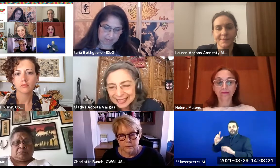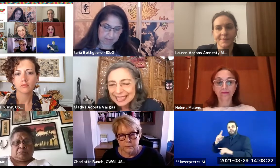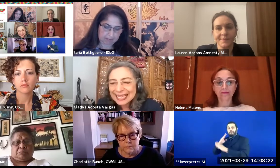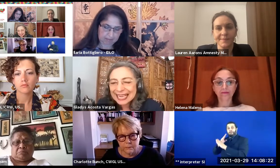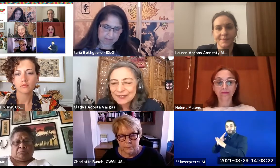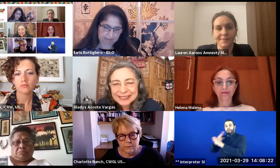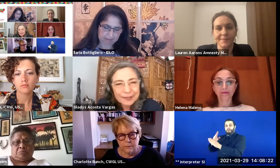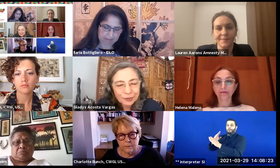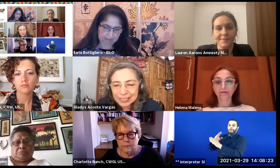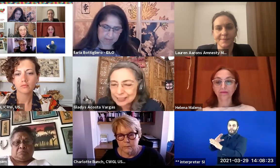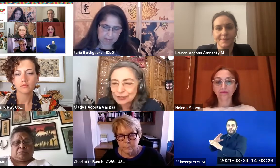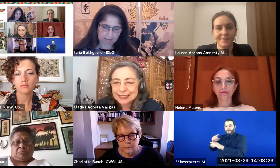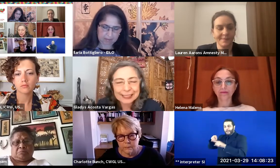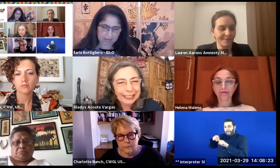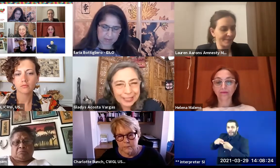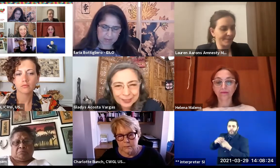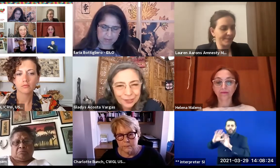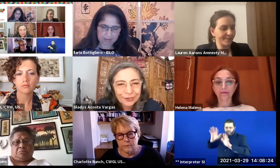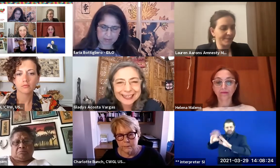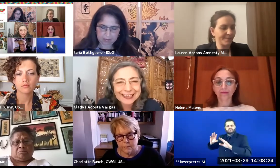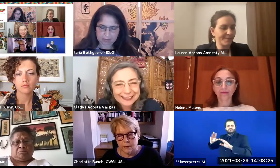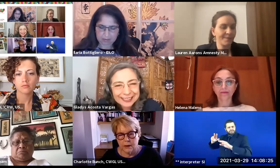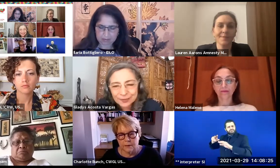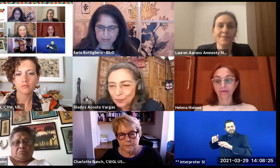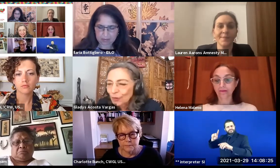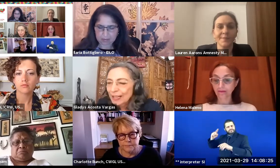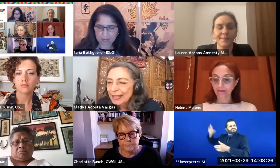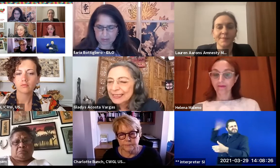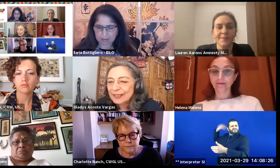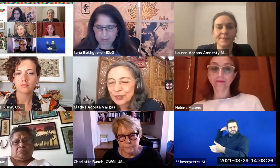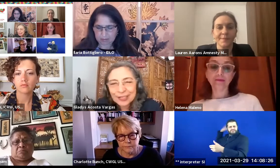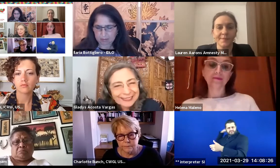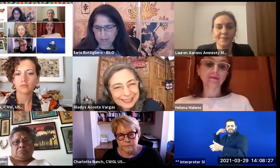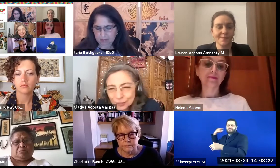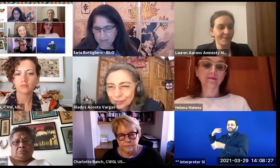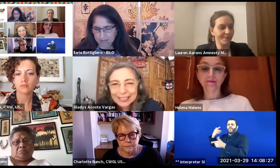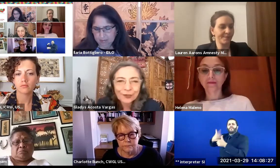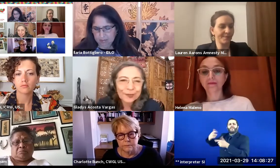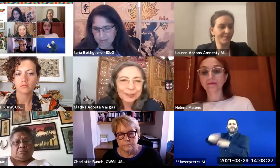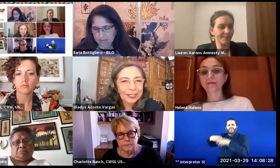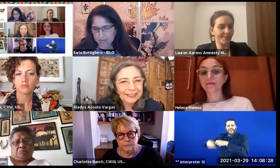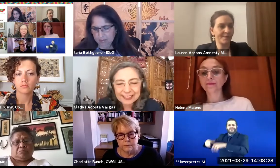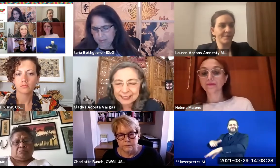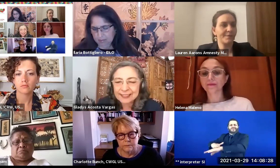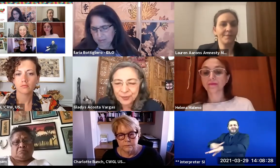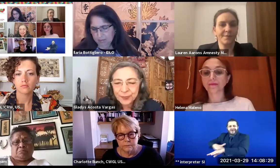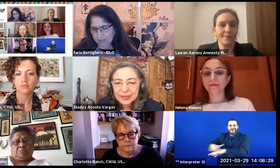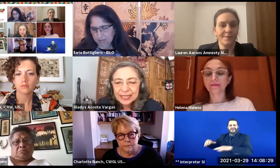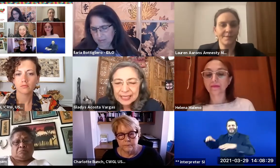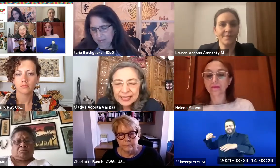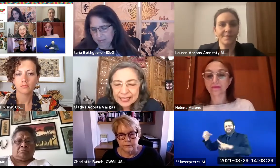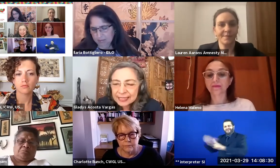reparar gravísimos delitos de discriminación, de racismo, de violencia, de todas las formas de violencia de